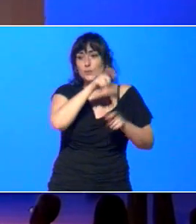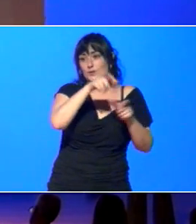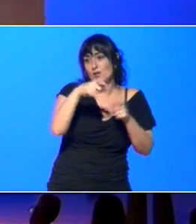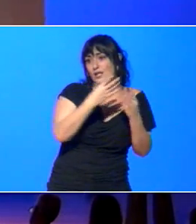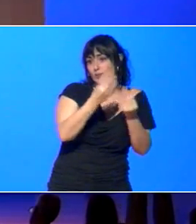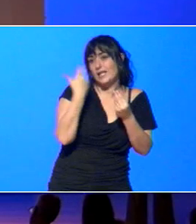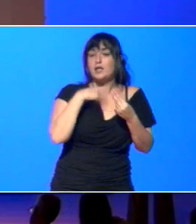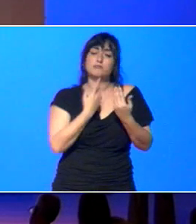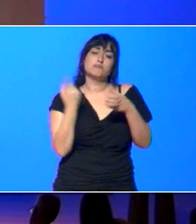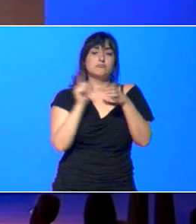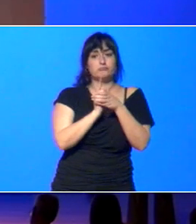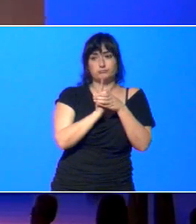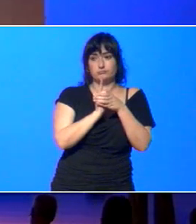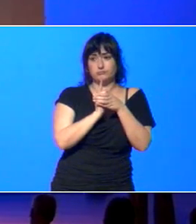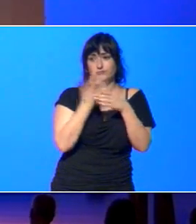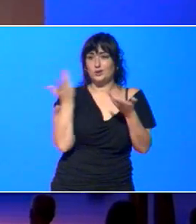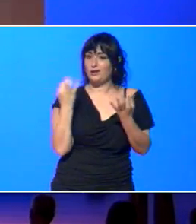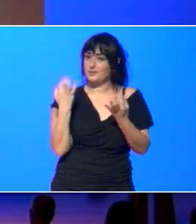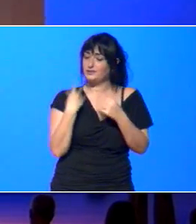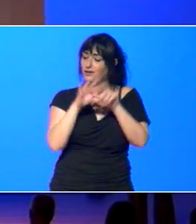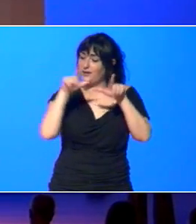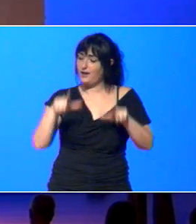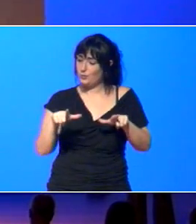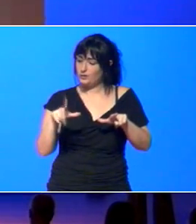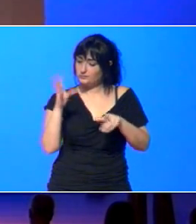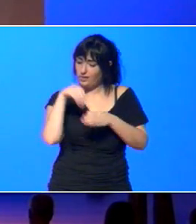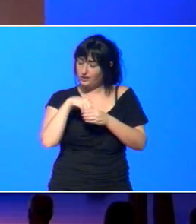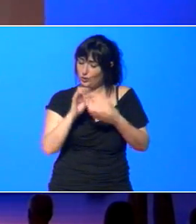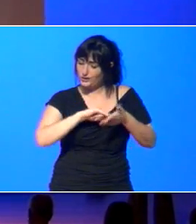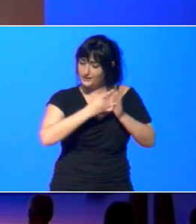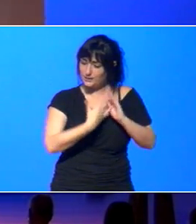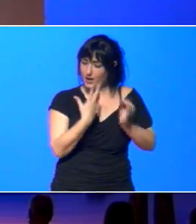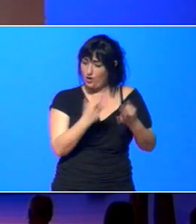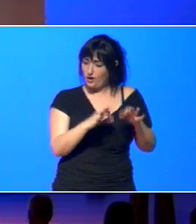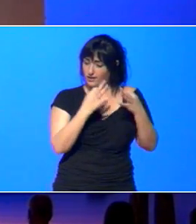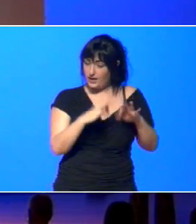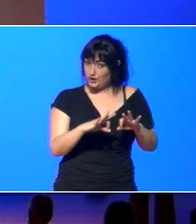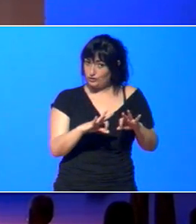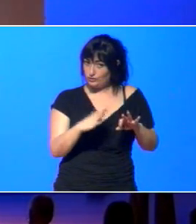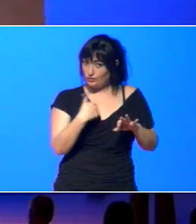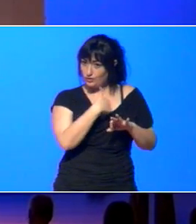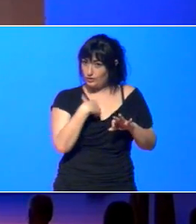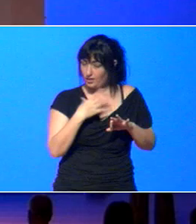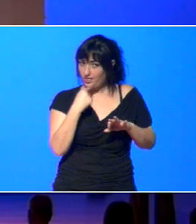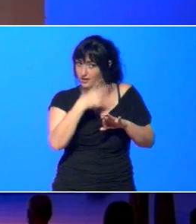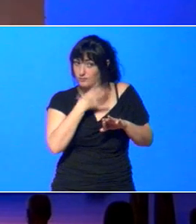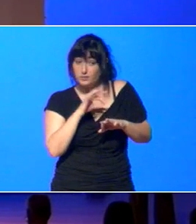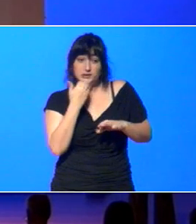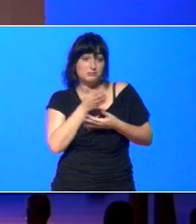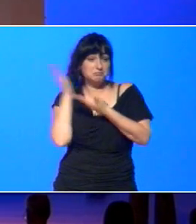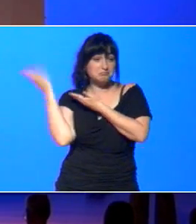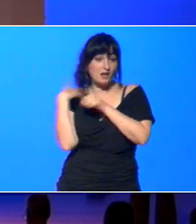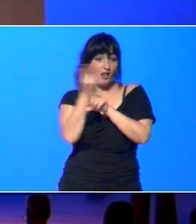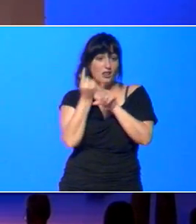incluido, ya en las aulas o en el sistema ordinario, podemos decir que si nos quedamos en este dibujo y vemos la